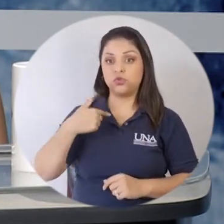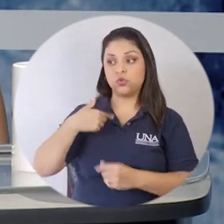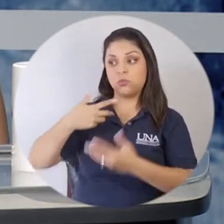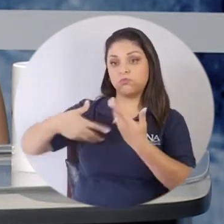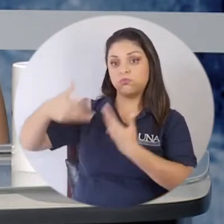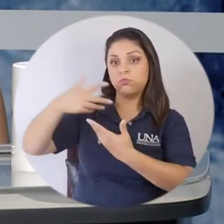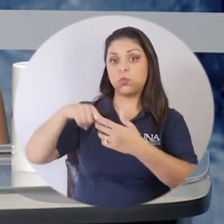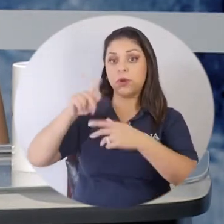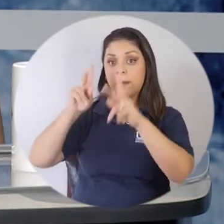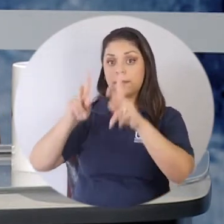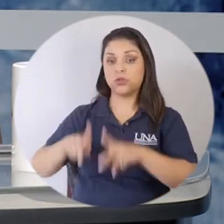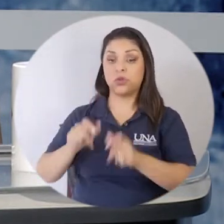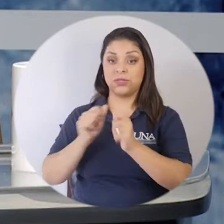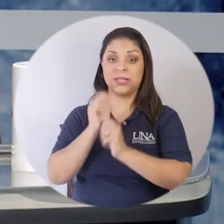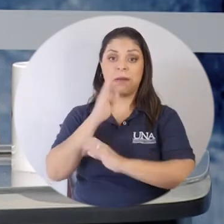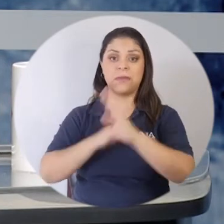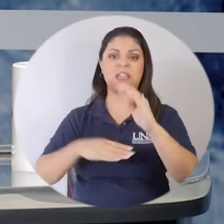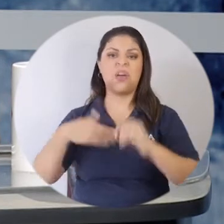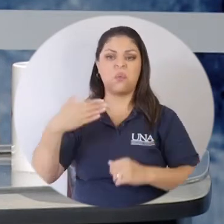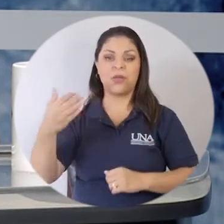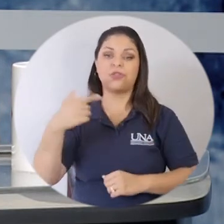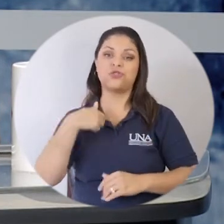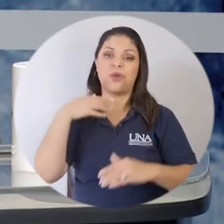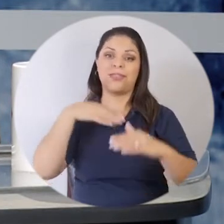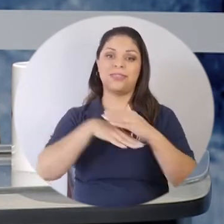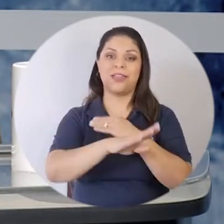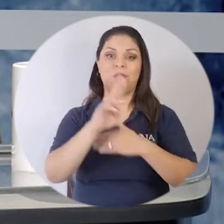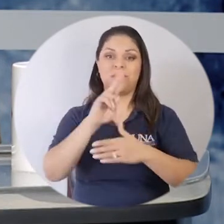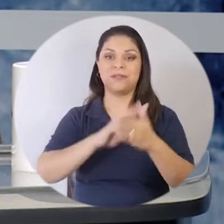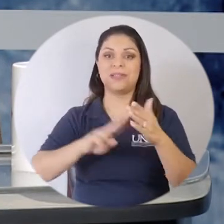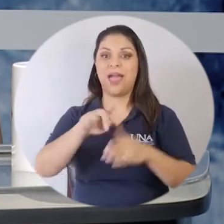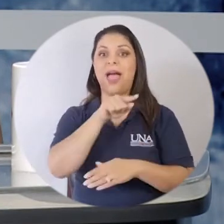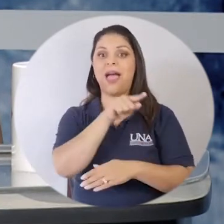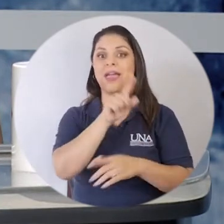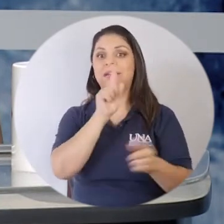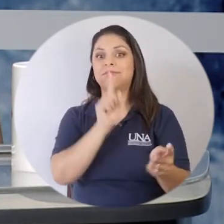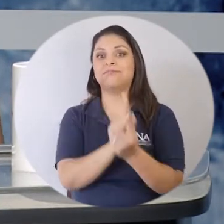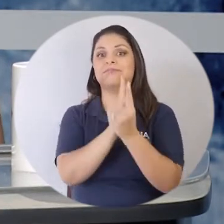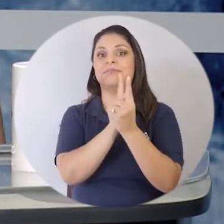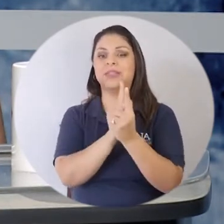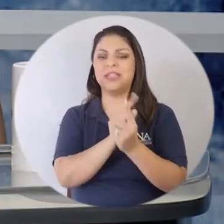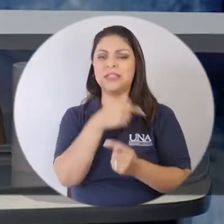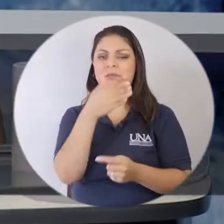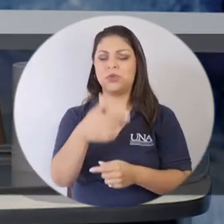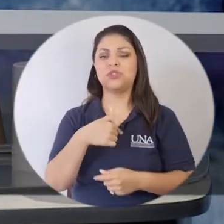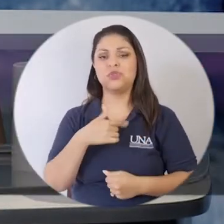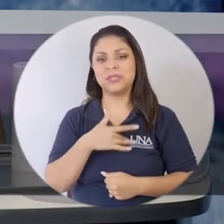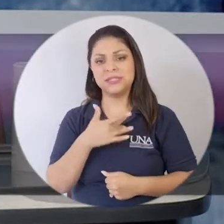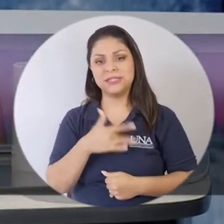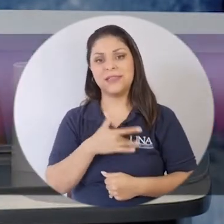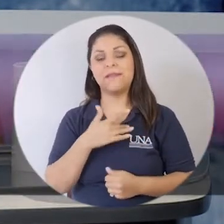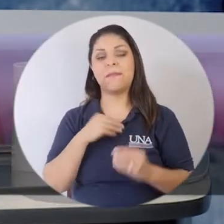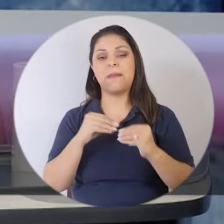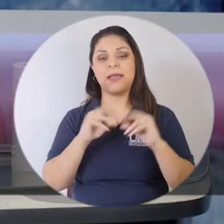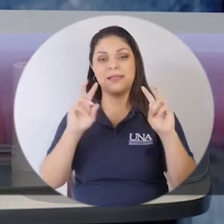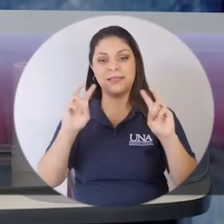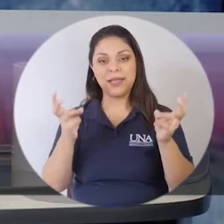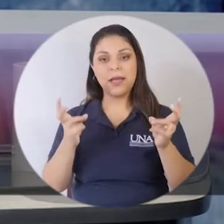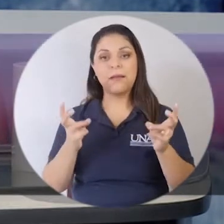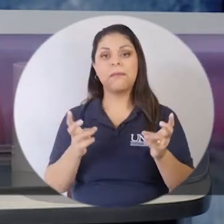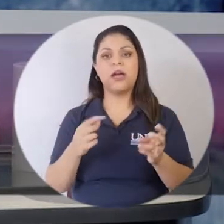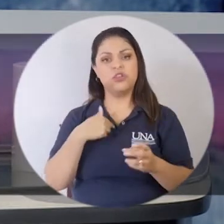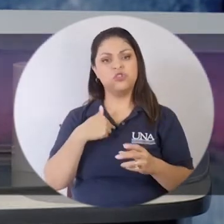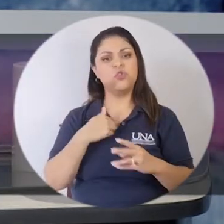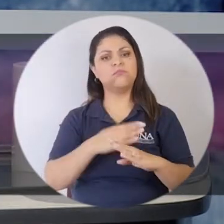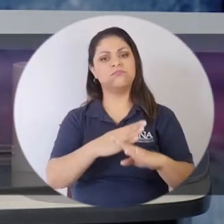una persona con discapacidad fue cuando entré a la universidad. Y eso a mí me hizo ser una persona muy sensible con el tema y ir a la vanguardia